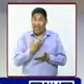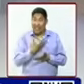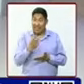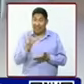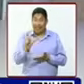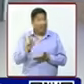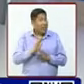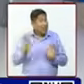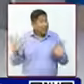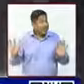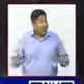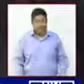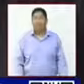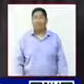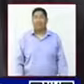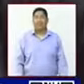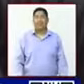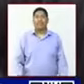esta oportunidad.